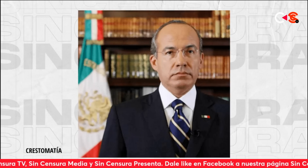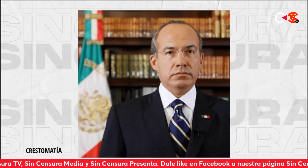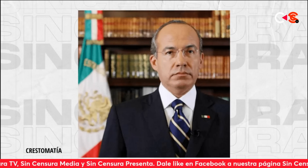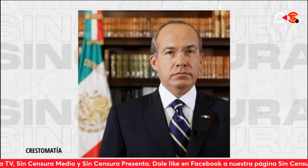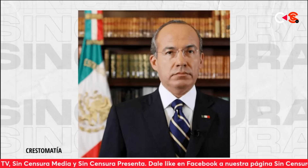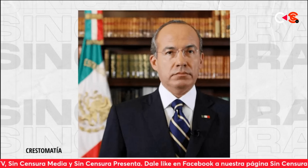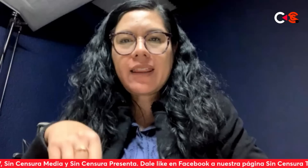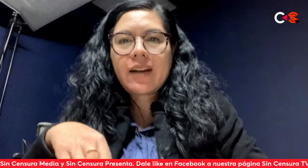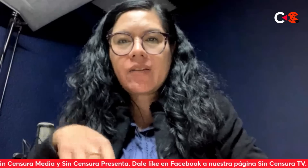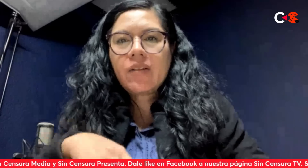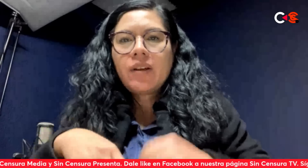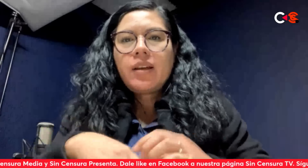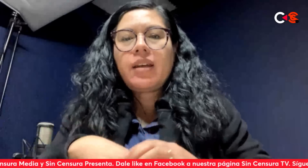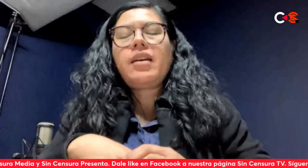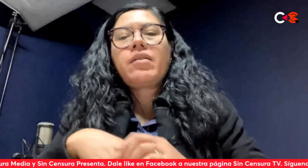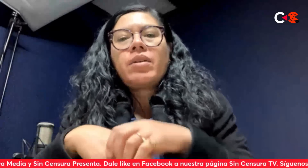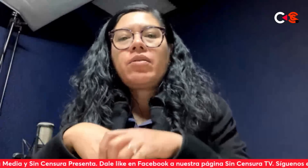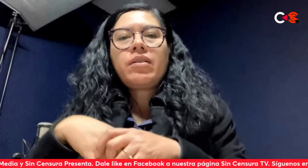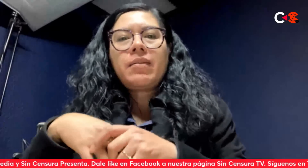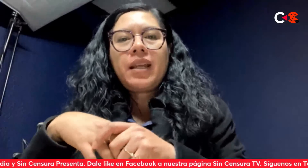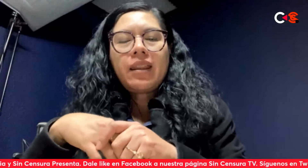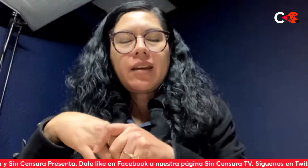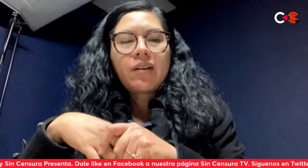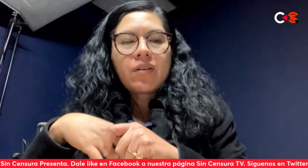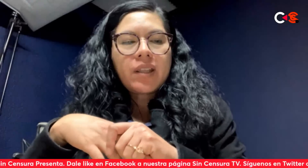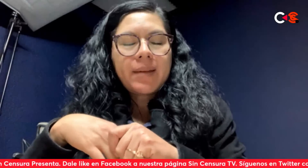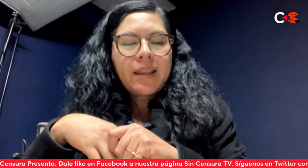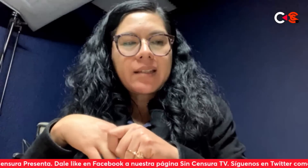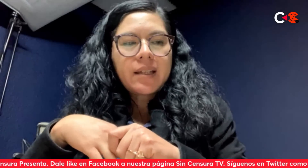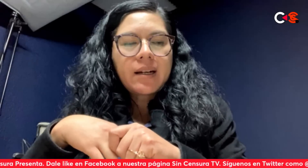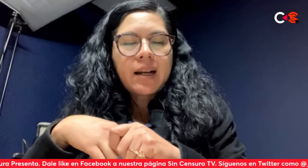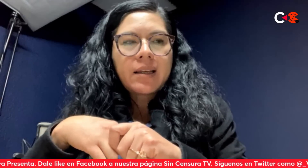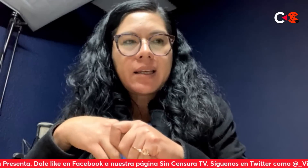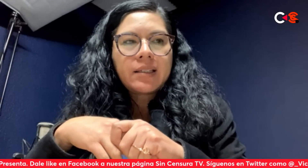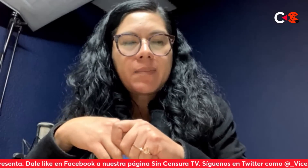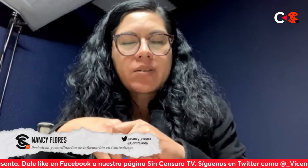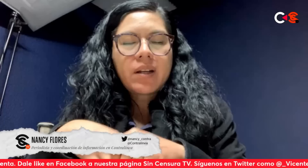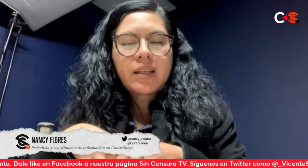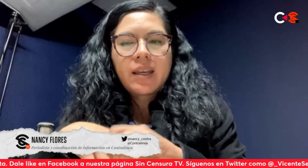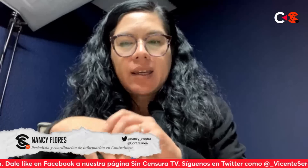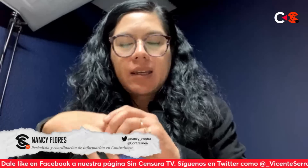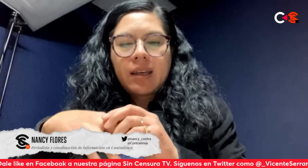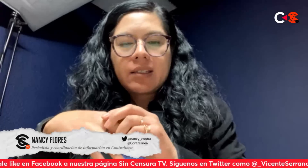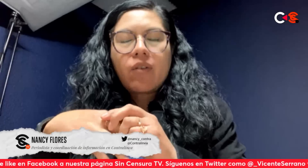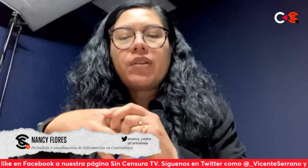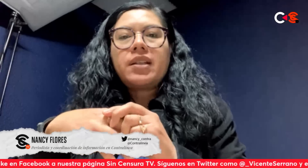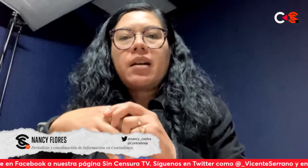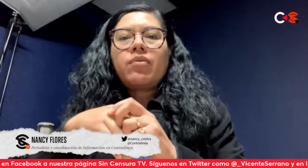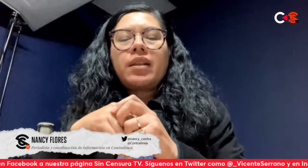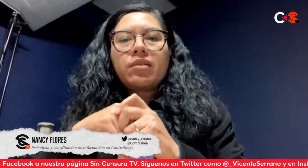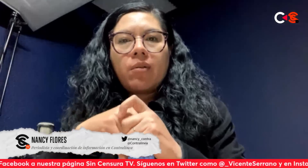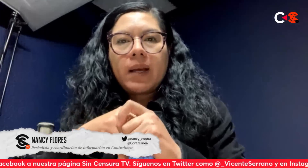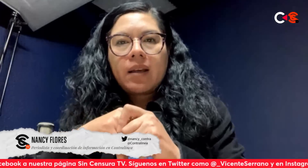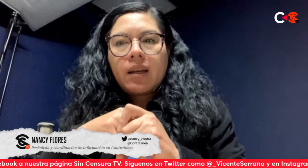vuelve a la cargada, ¿no? Cuando lo que debería de hacer este personaje es